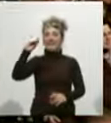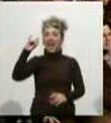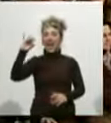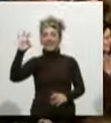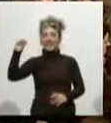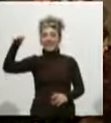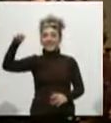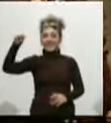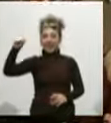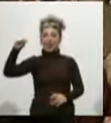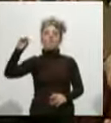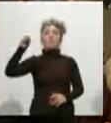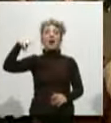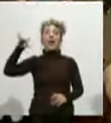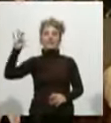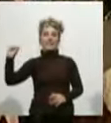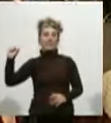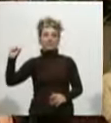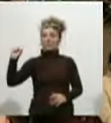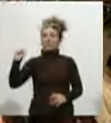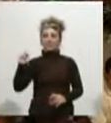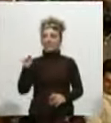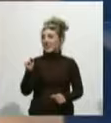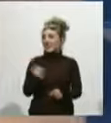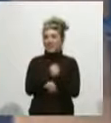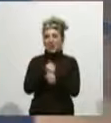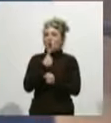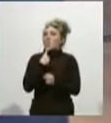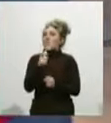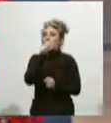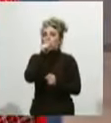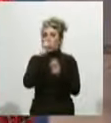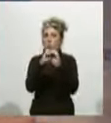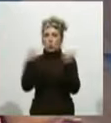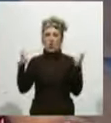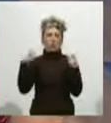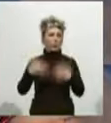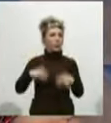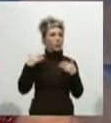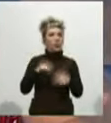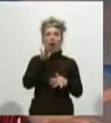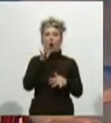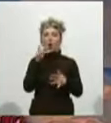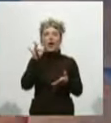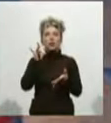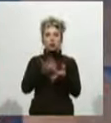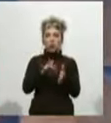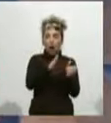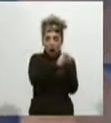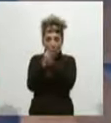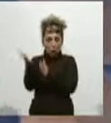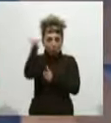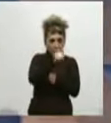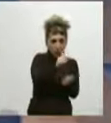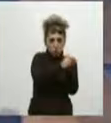mío! Complicado, ¿verdad? Que lo van a tener mucho, muchísimo. Los miembros del jurado, les toca, compañeros,